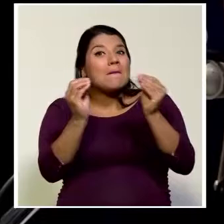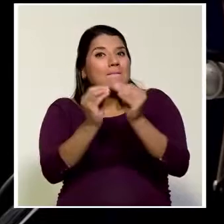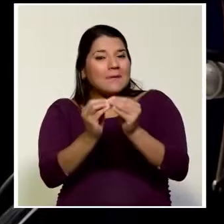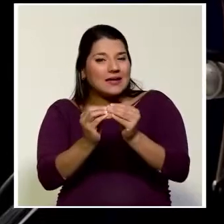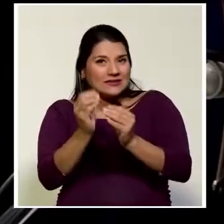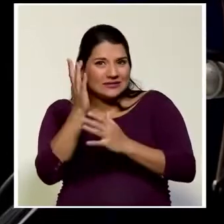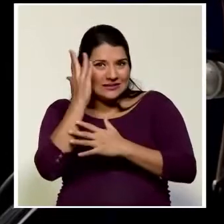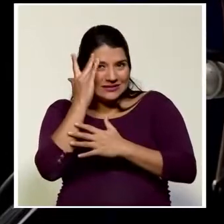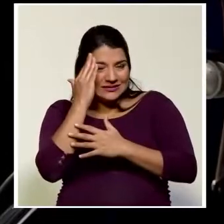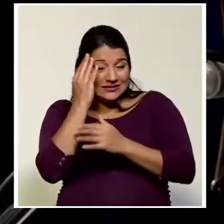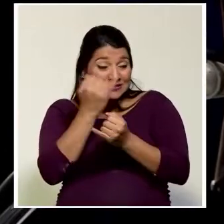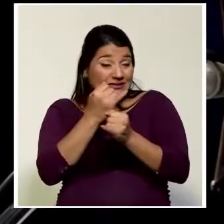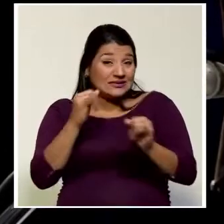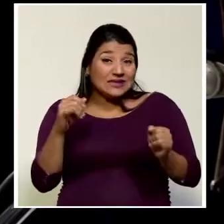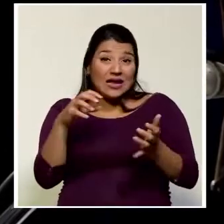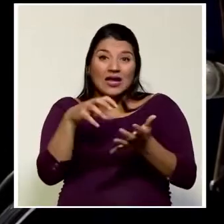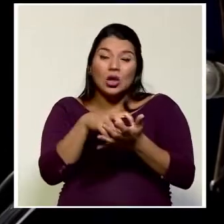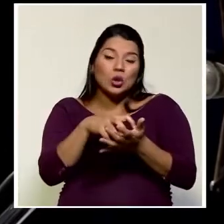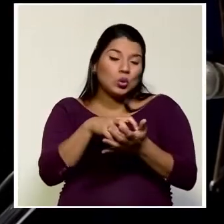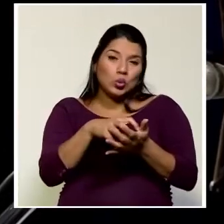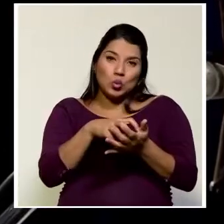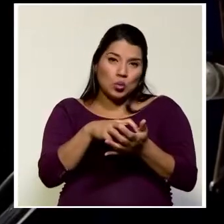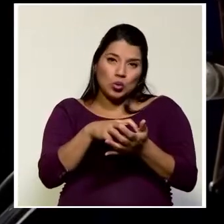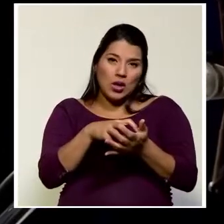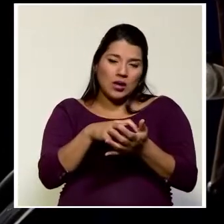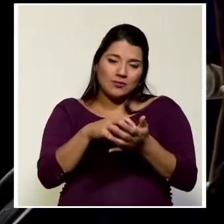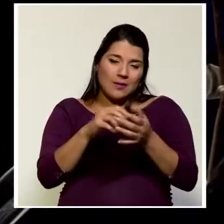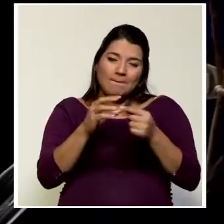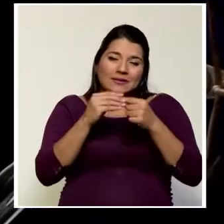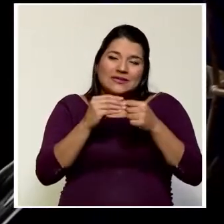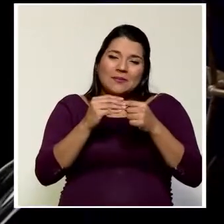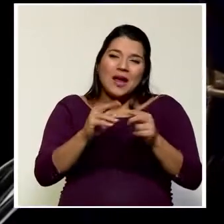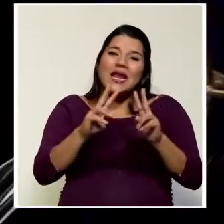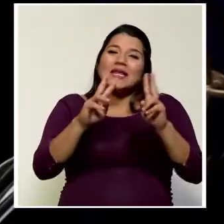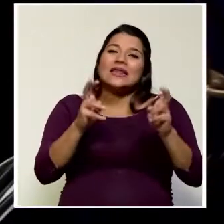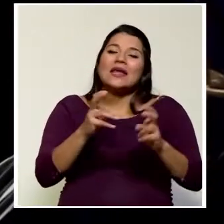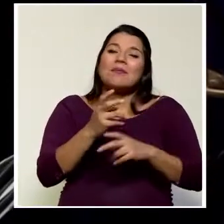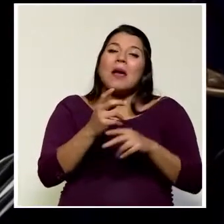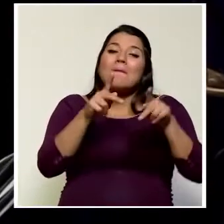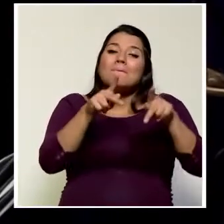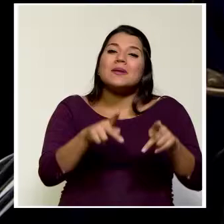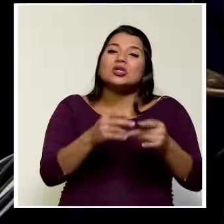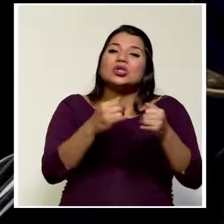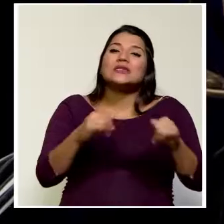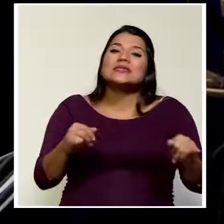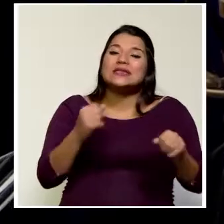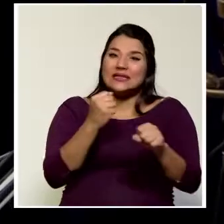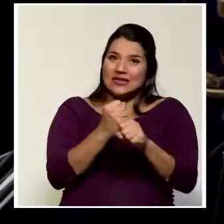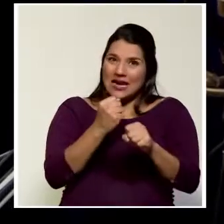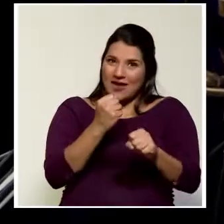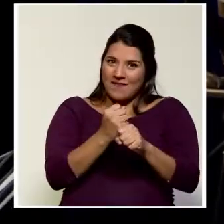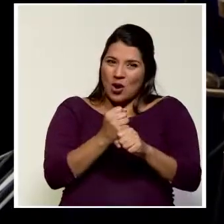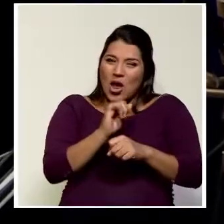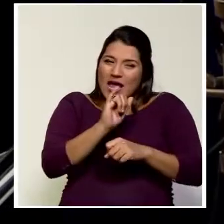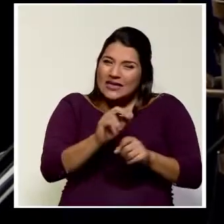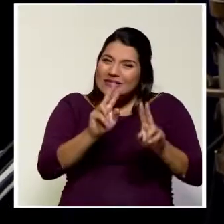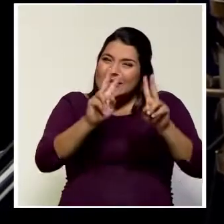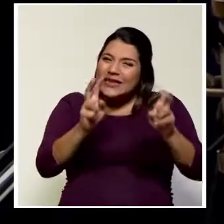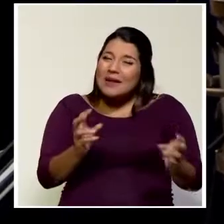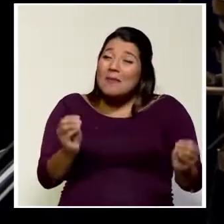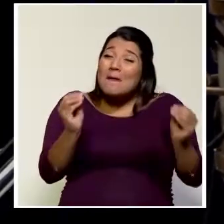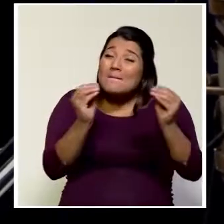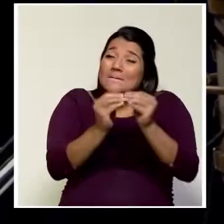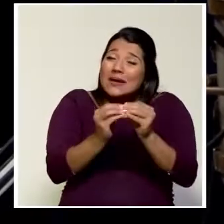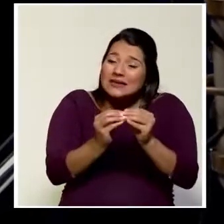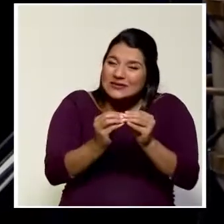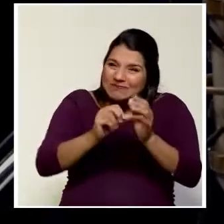que indudablemente marcan el tema del desempleo como el tema estructural más acuciante